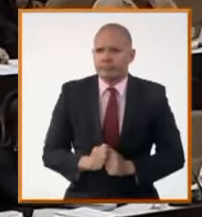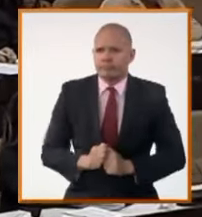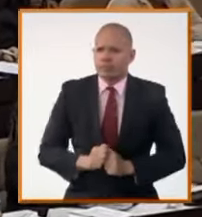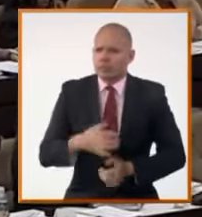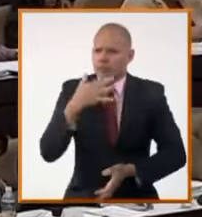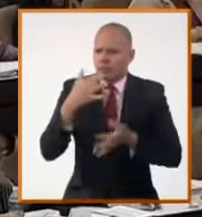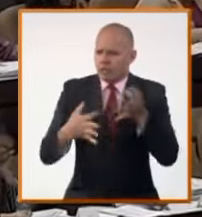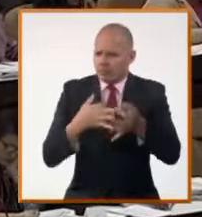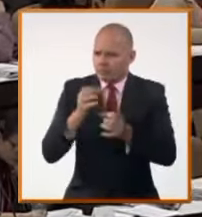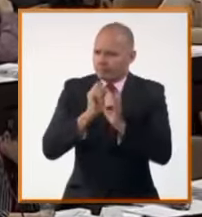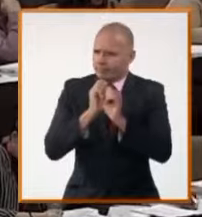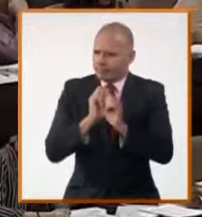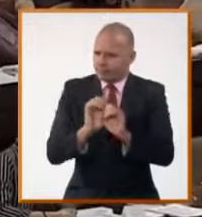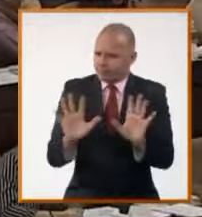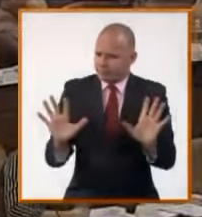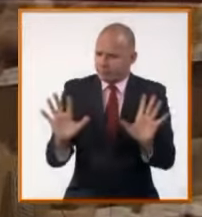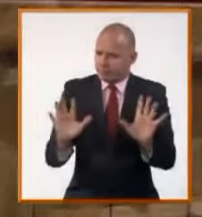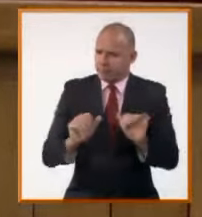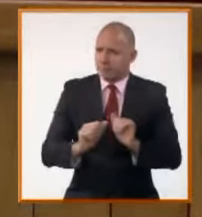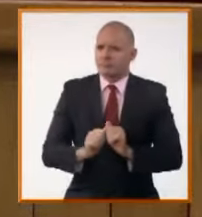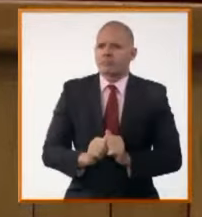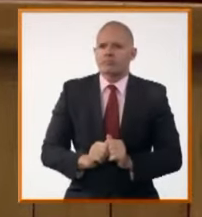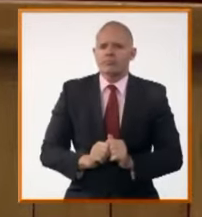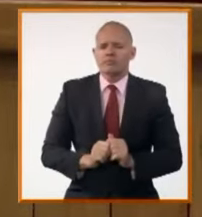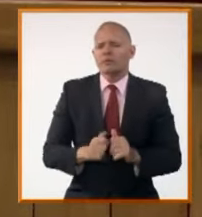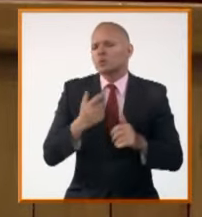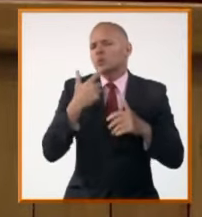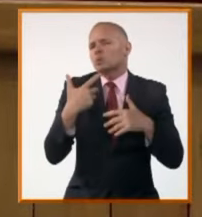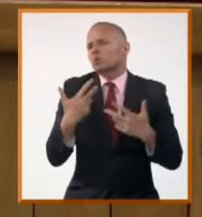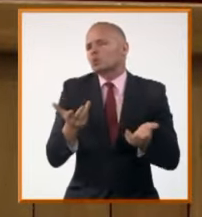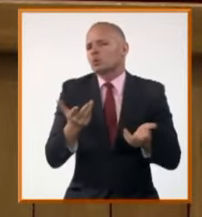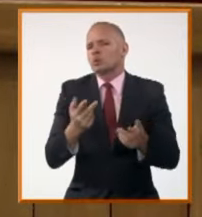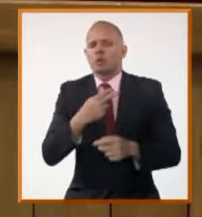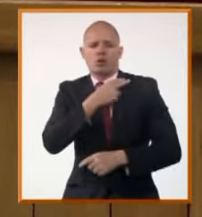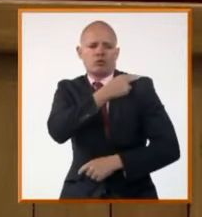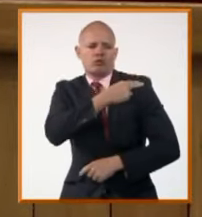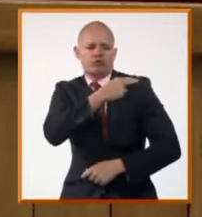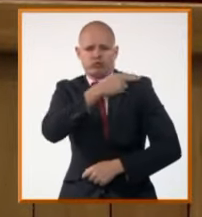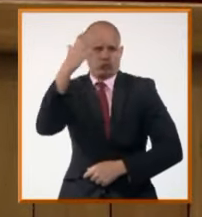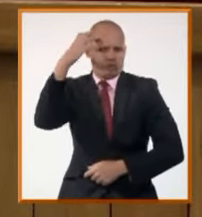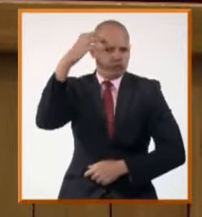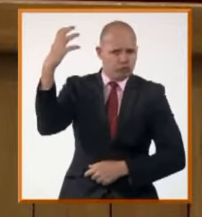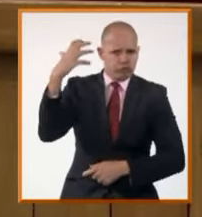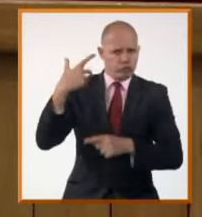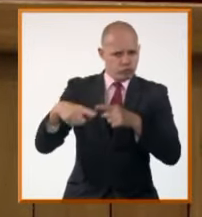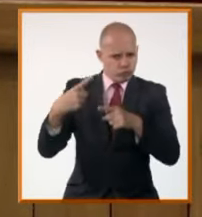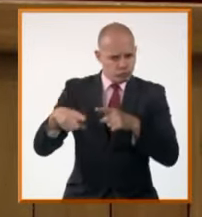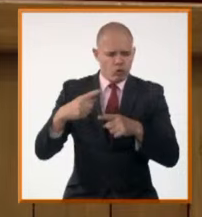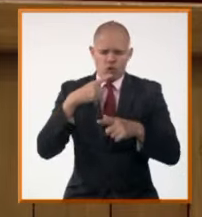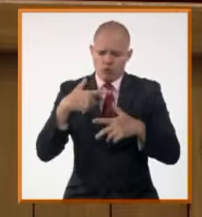vamos a enfrentar desde el gobierno con todo y para el bien de todos.